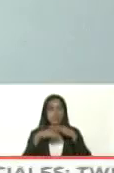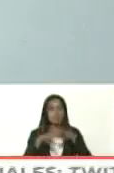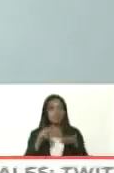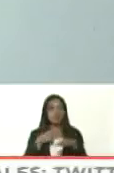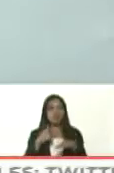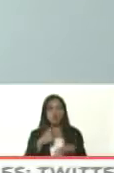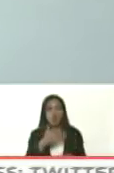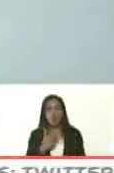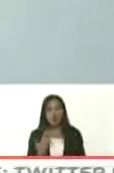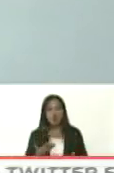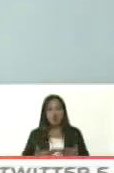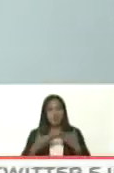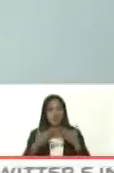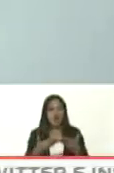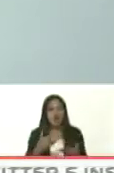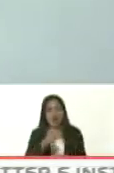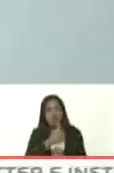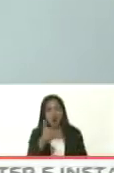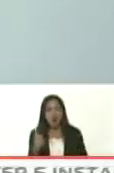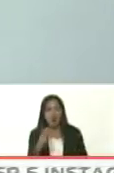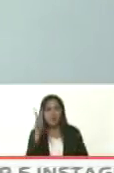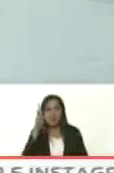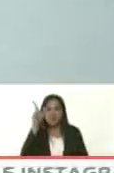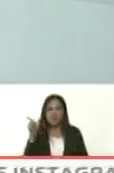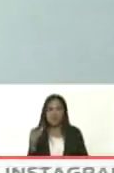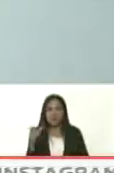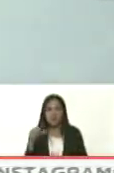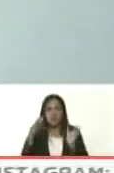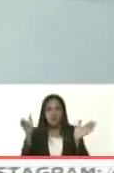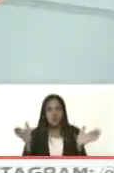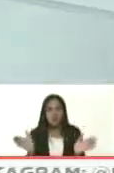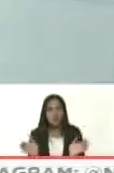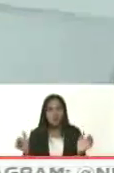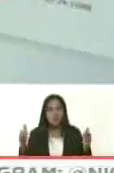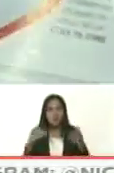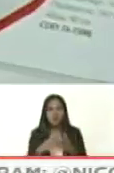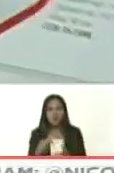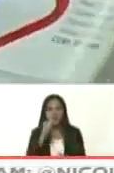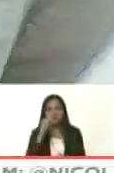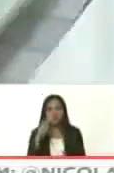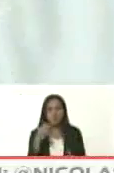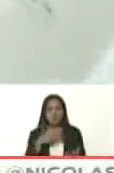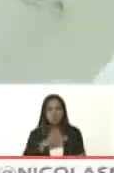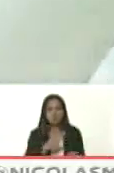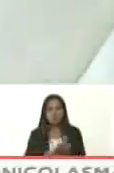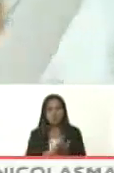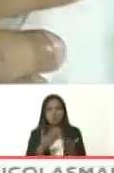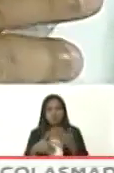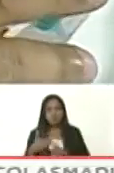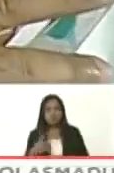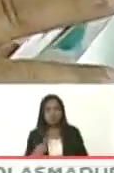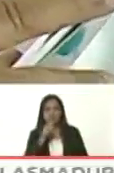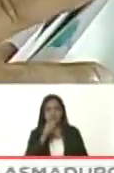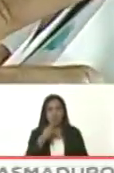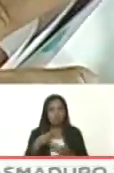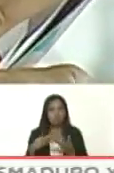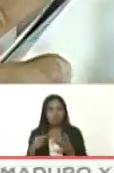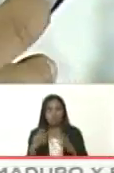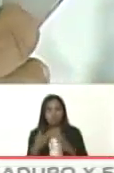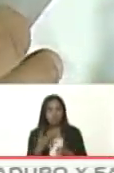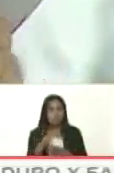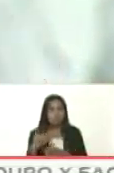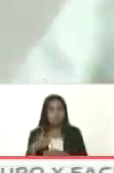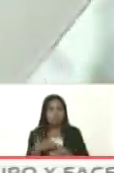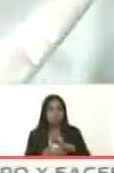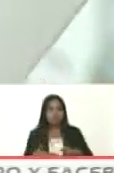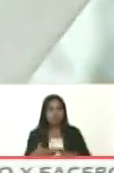quiero entregarle a cada venezolano su tanque de agua para que tenga su tranquilidad del servicio de agua en cualquier circunstancia. Ustedes me